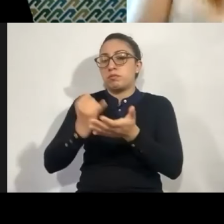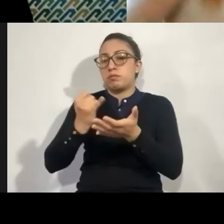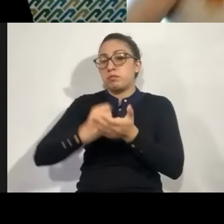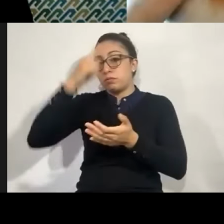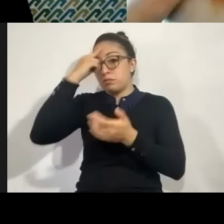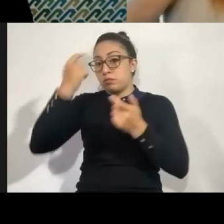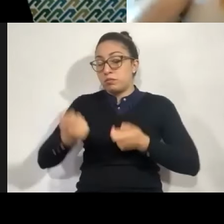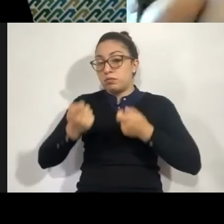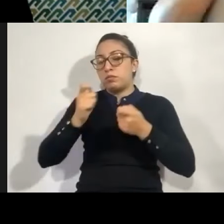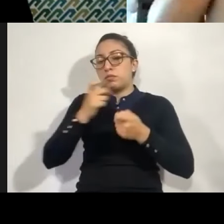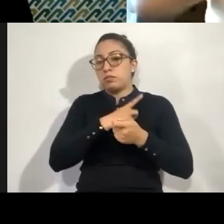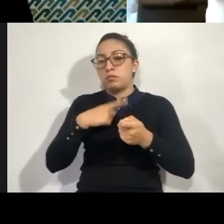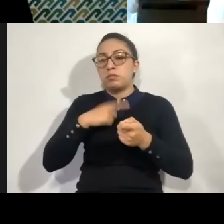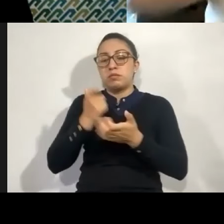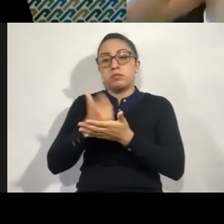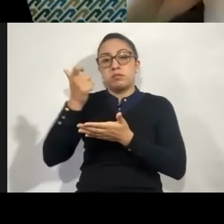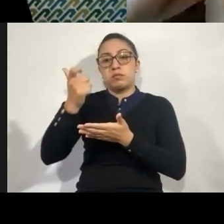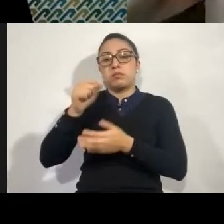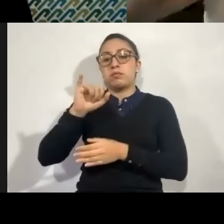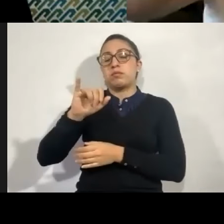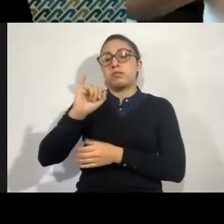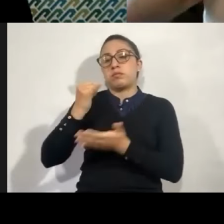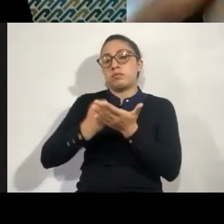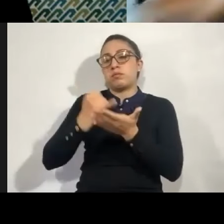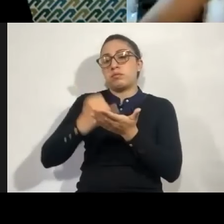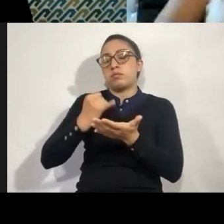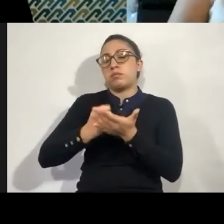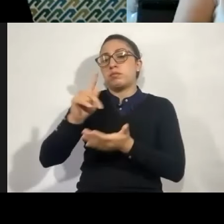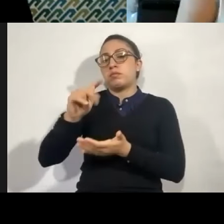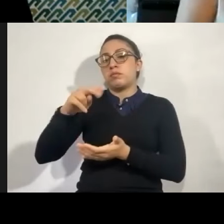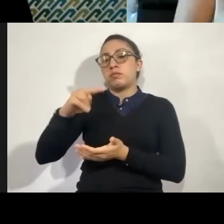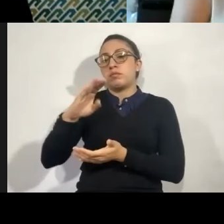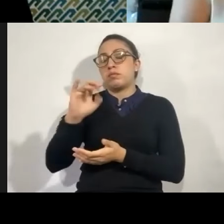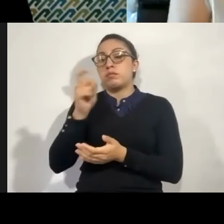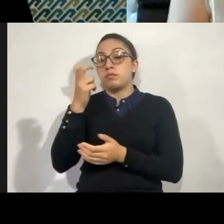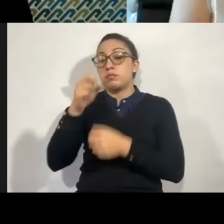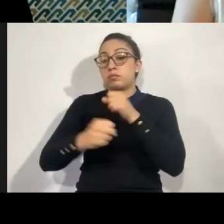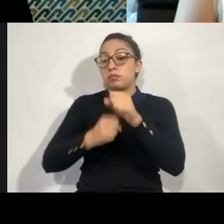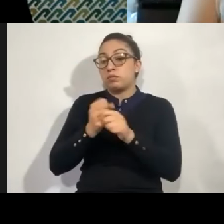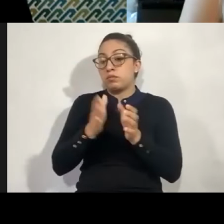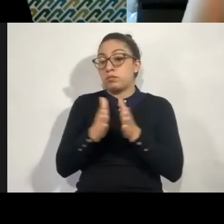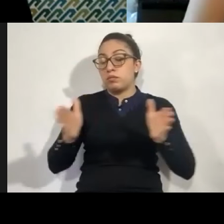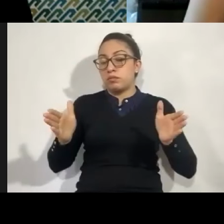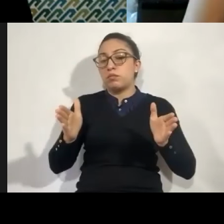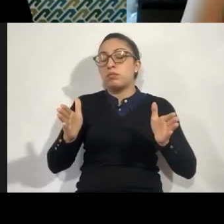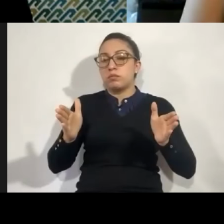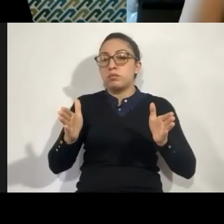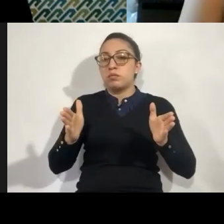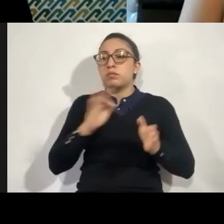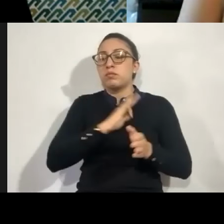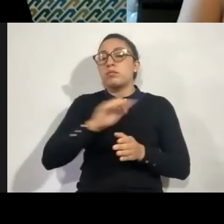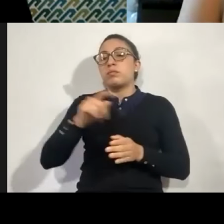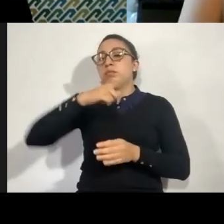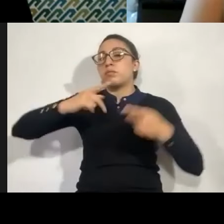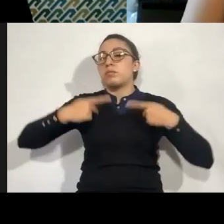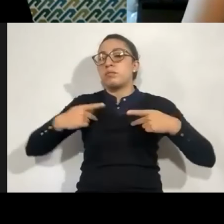parte proporcional del impuesto sobre tenencia del año en curso, pueda incentivar de mejor manera